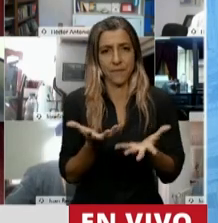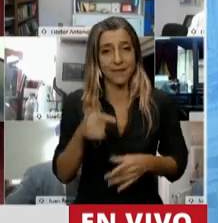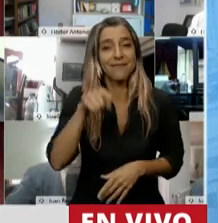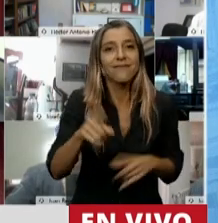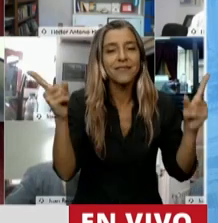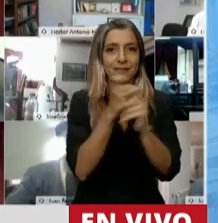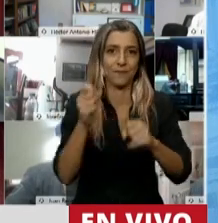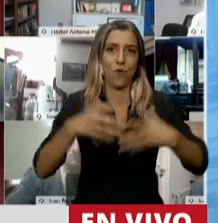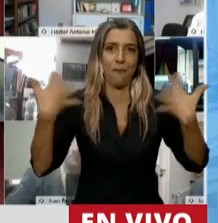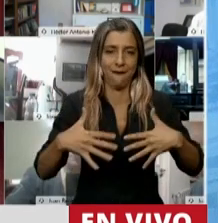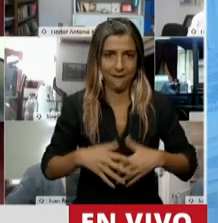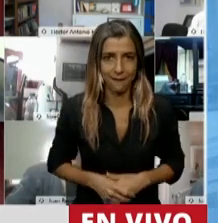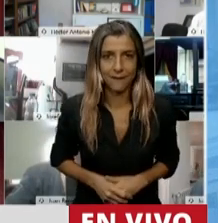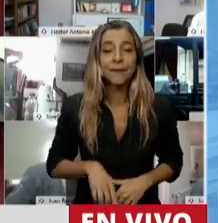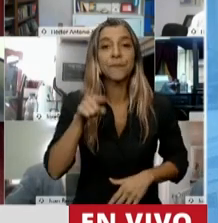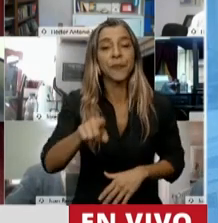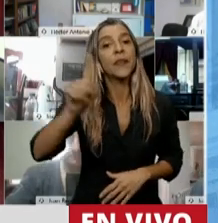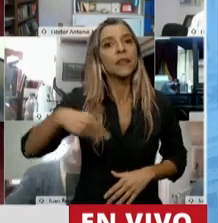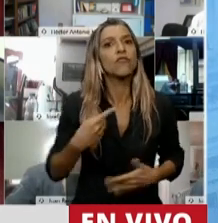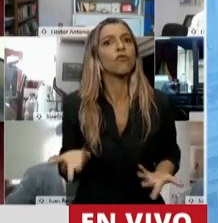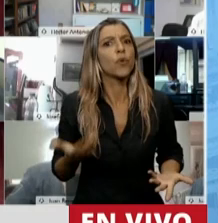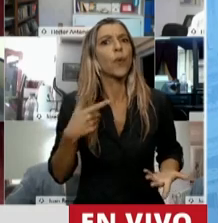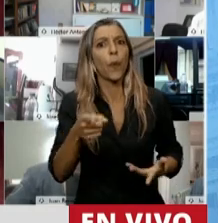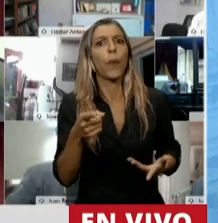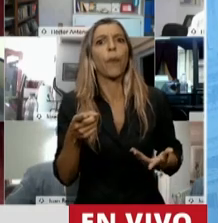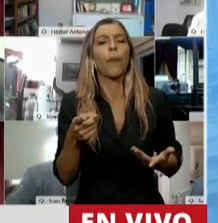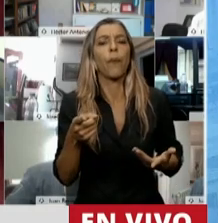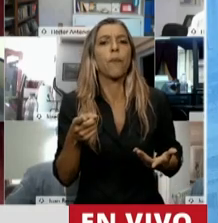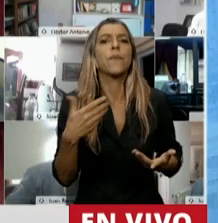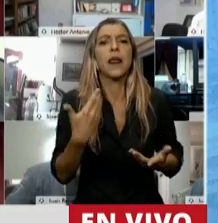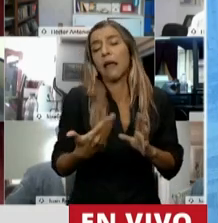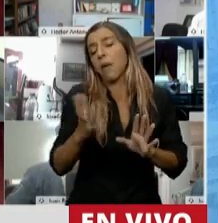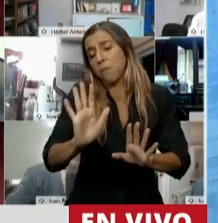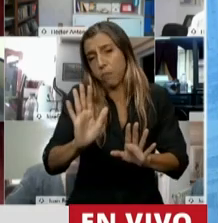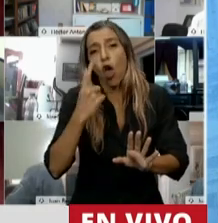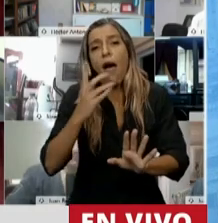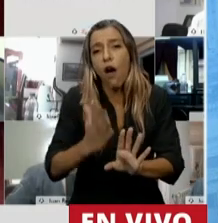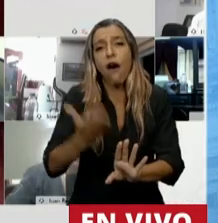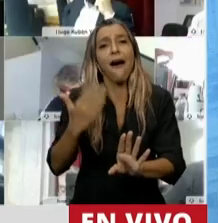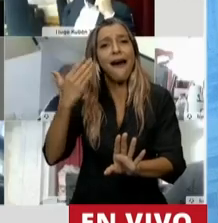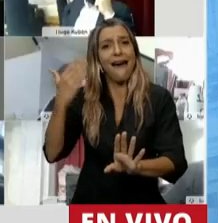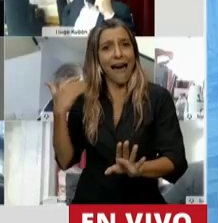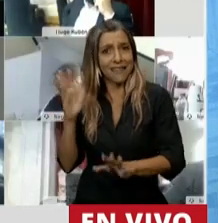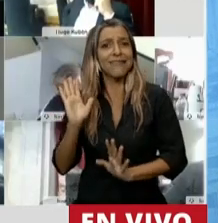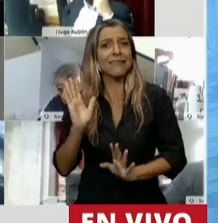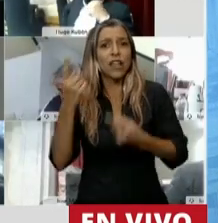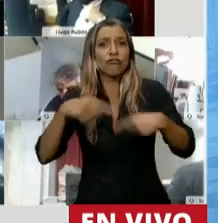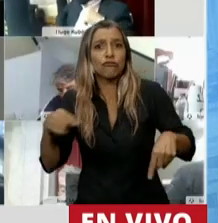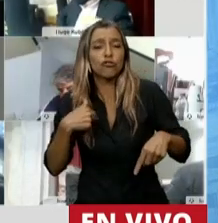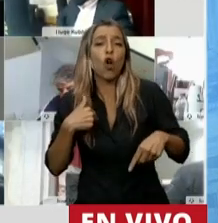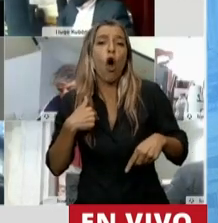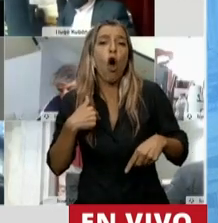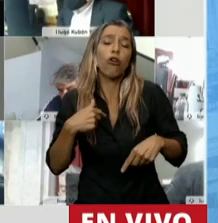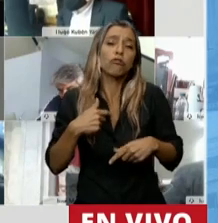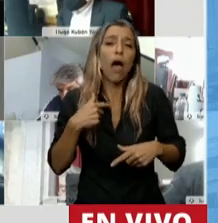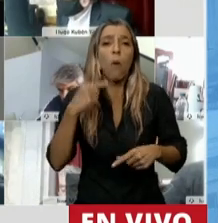inmersos. Esto es lo que genera que determinadas prácticas que antes se llevaban adelante hoy sean más expansivas. Esto es lo